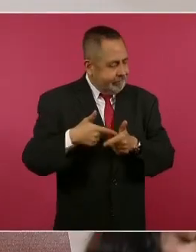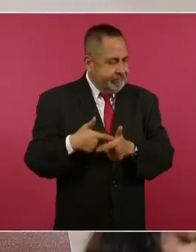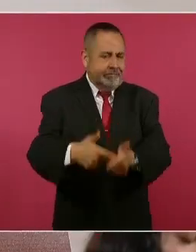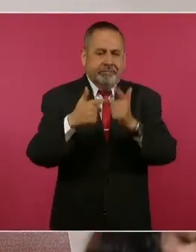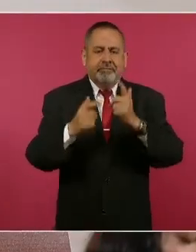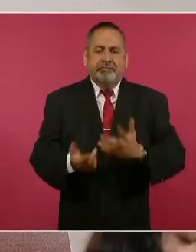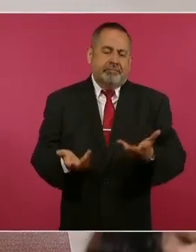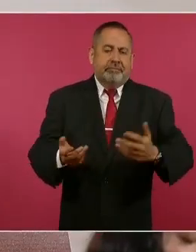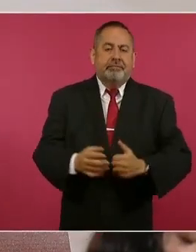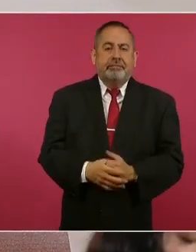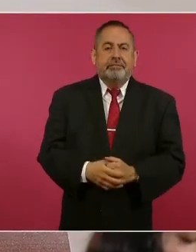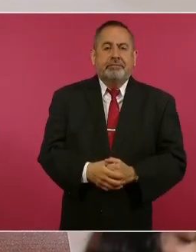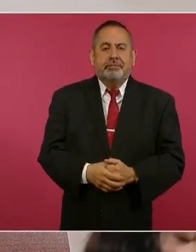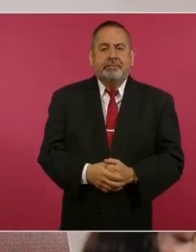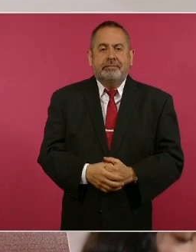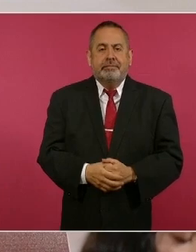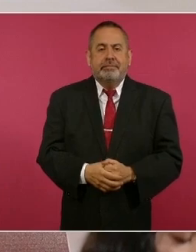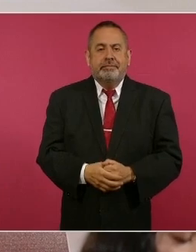Y